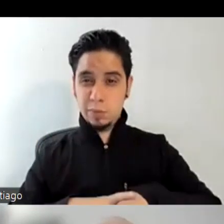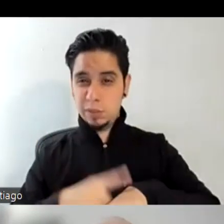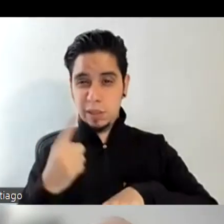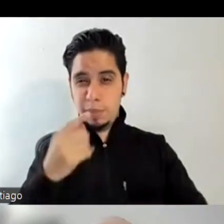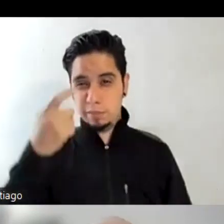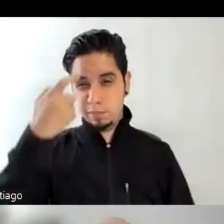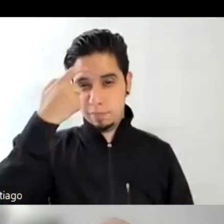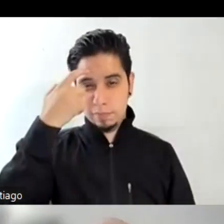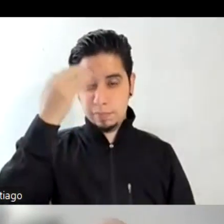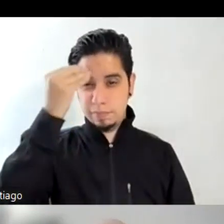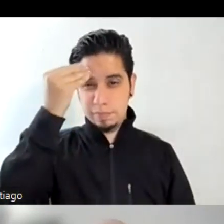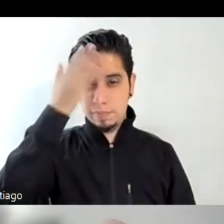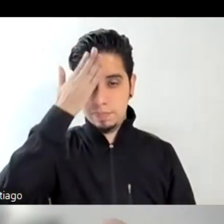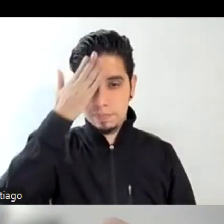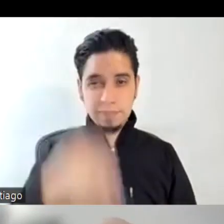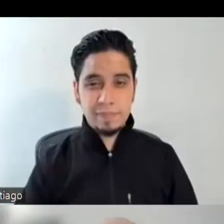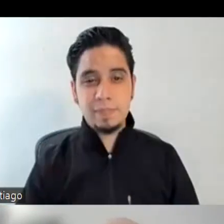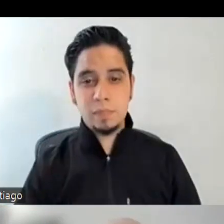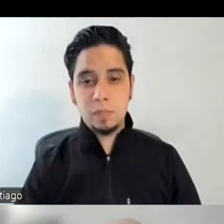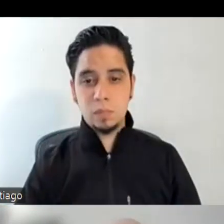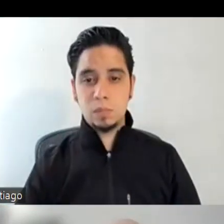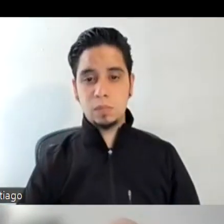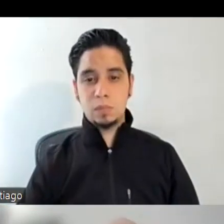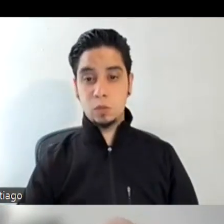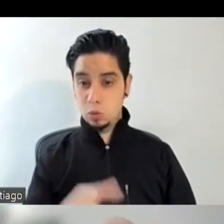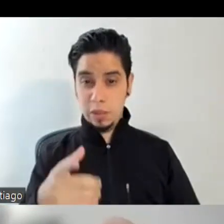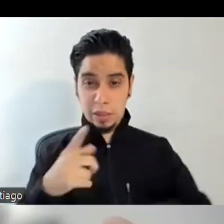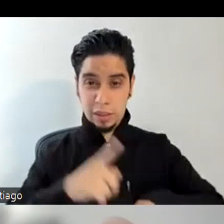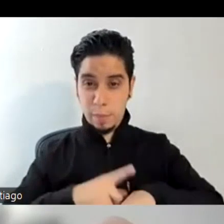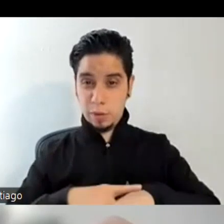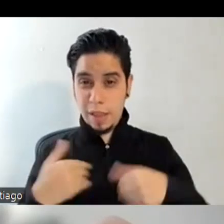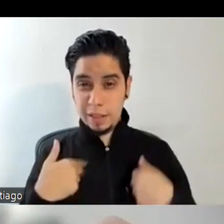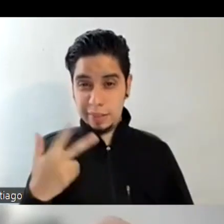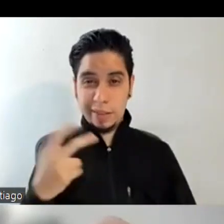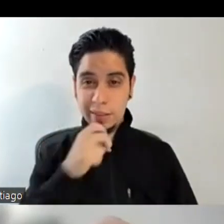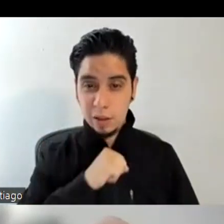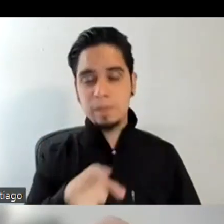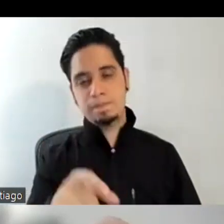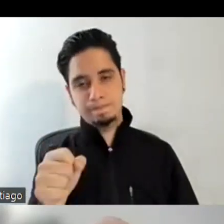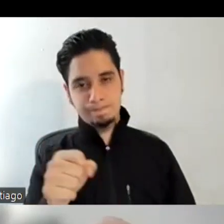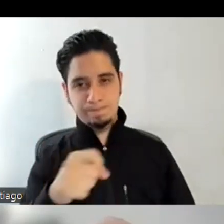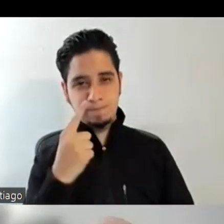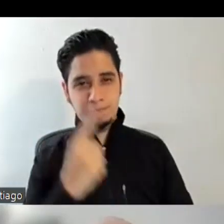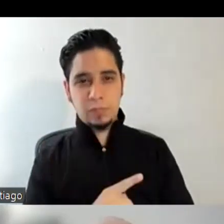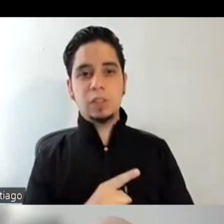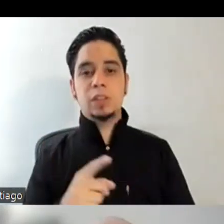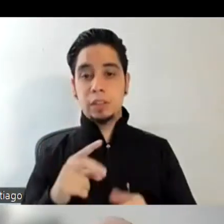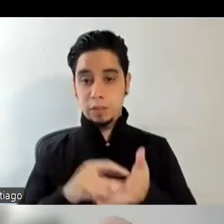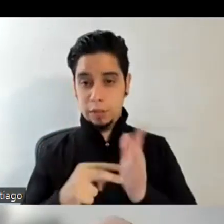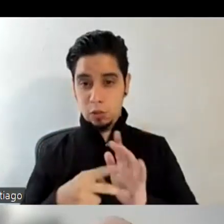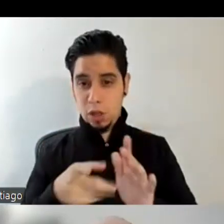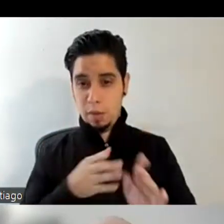tú tienes 13, estamos hablando que tienes 13 años por ahí, ¿verdad? Correcto. O sea que cuando tú llegas a Nana Udo, pues estabas en la línea del